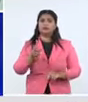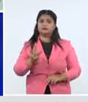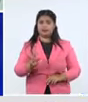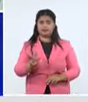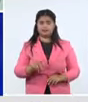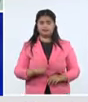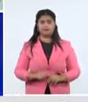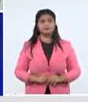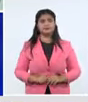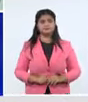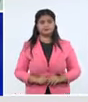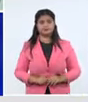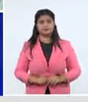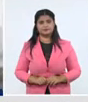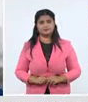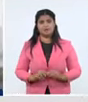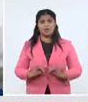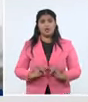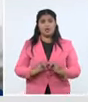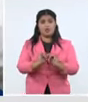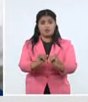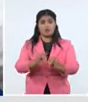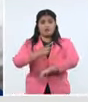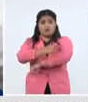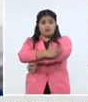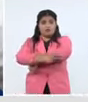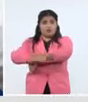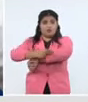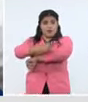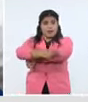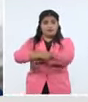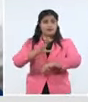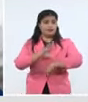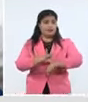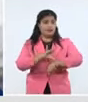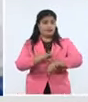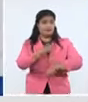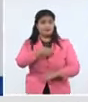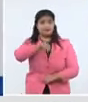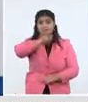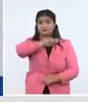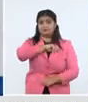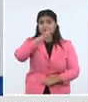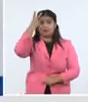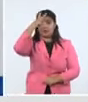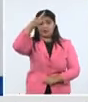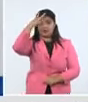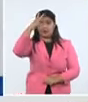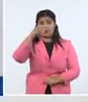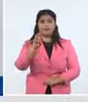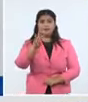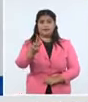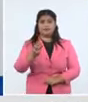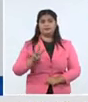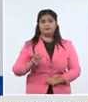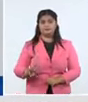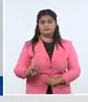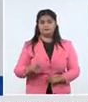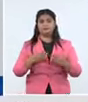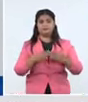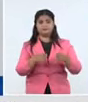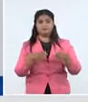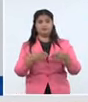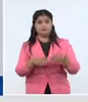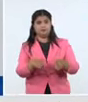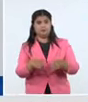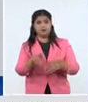Habana. Por países de procedencia, de España y México, 3 de cada uno, de Panamá,